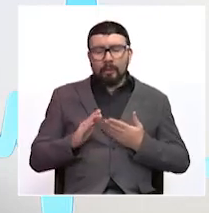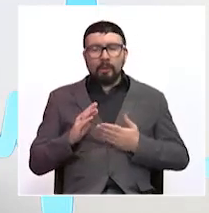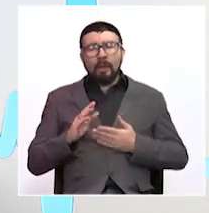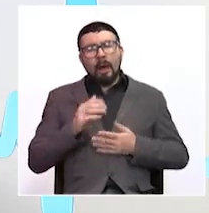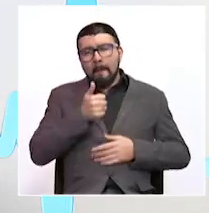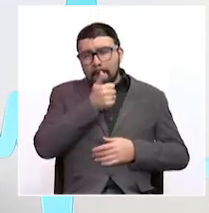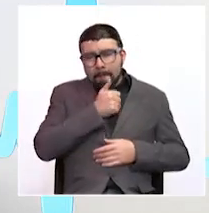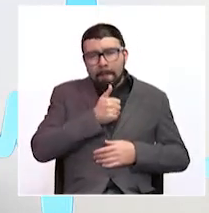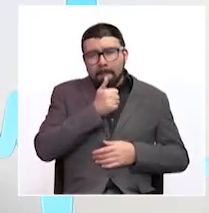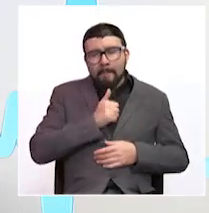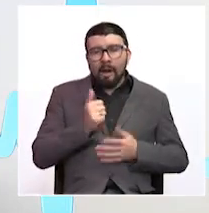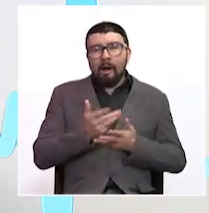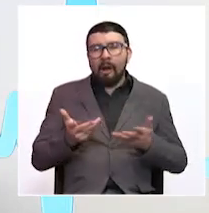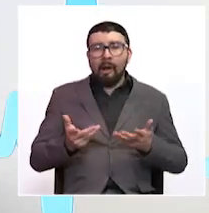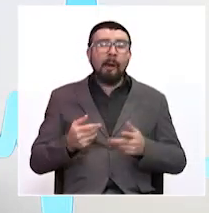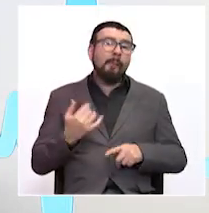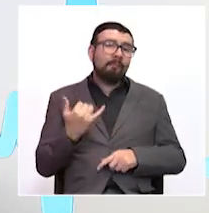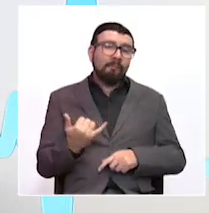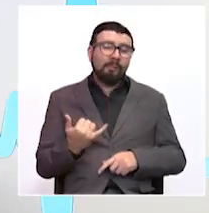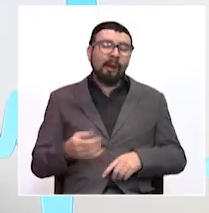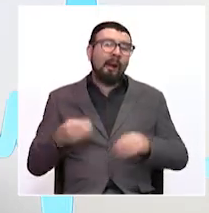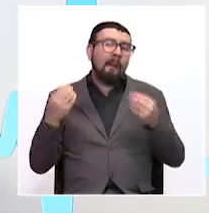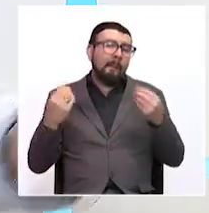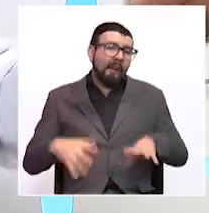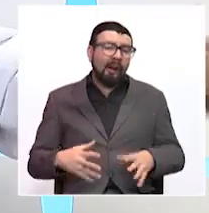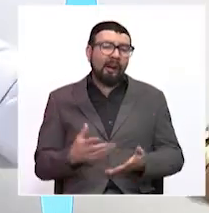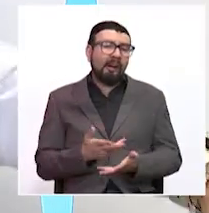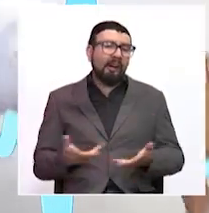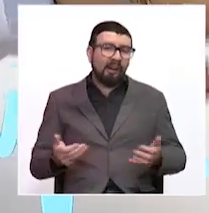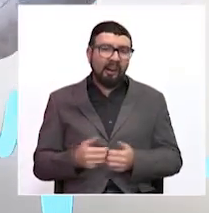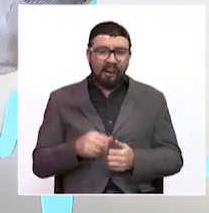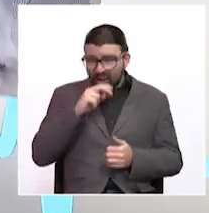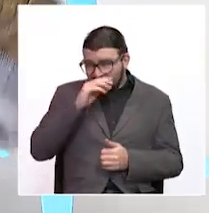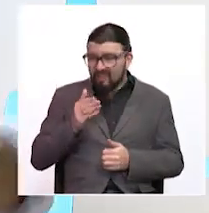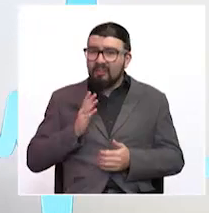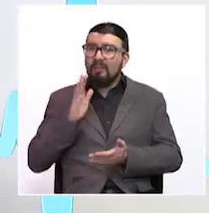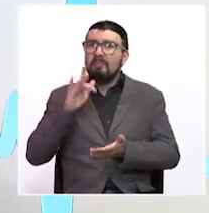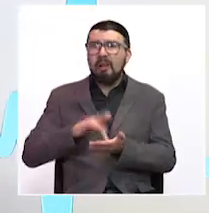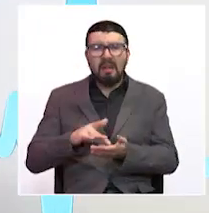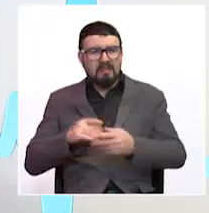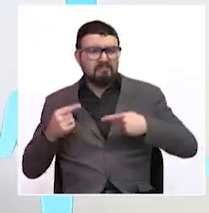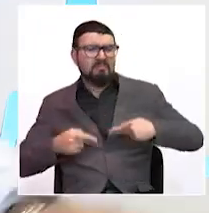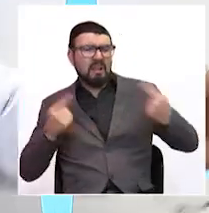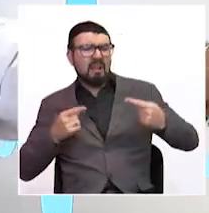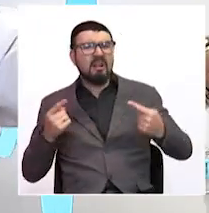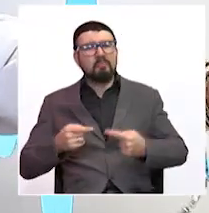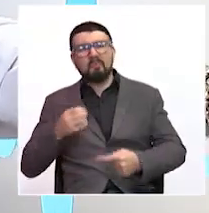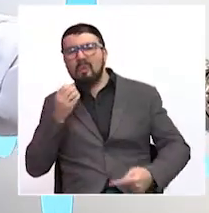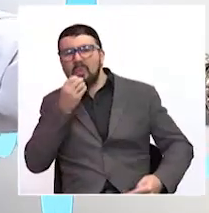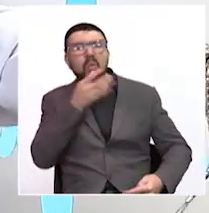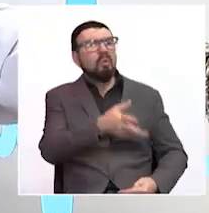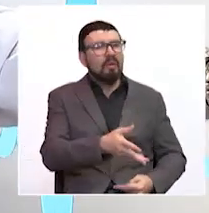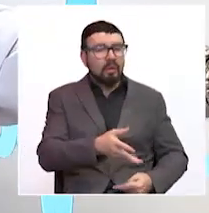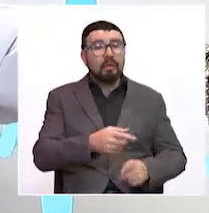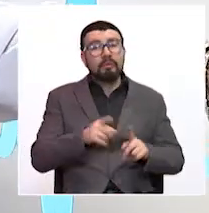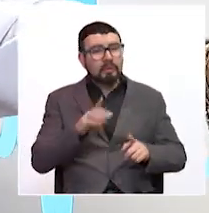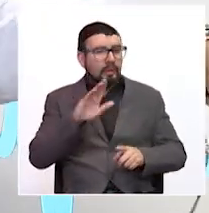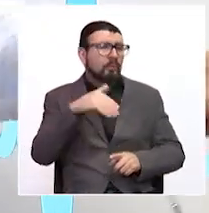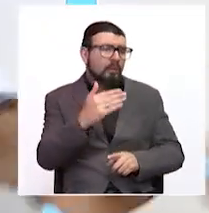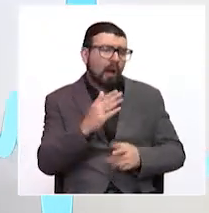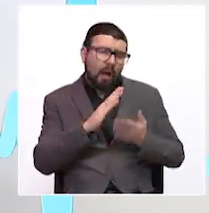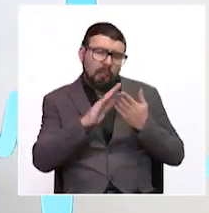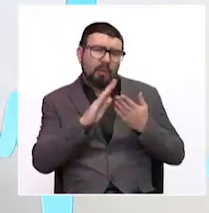pero la hemos perdido porque el niño va a pelea y se jala el pelo y se tira salía al ratico medición perdona jugamos